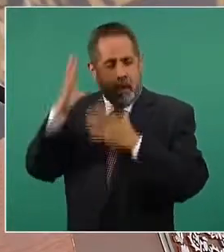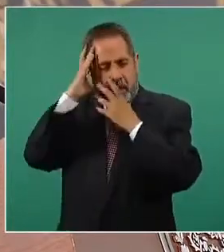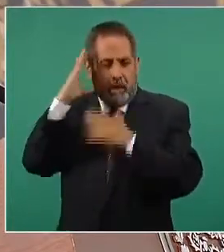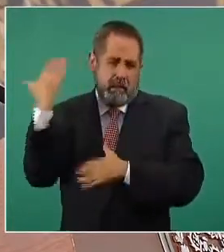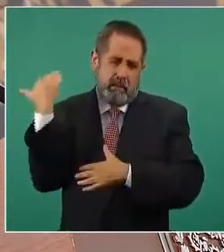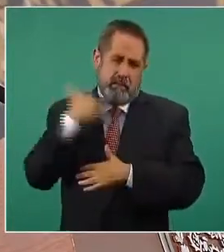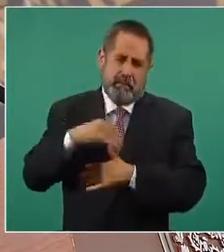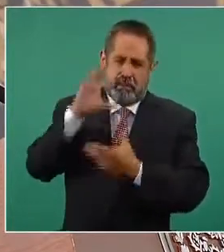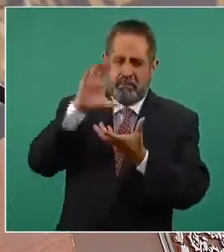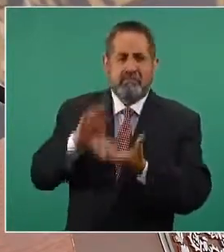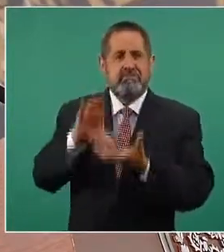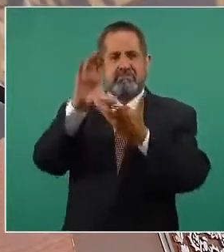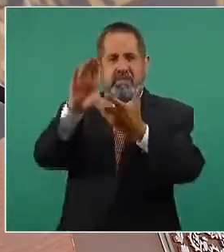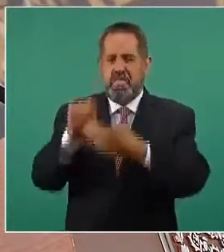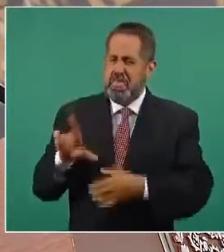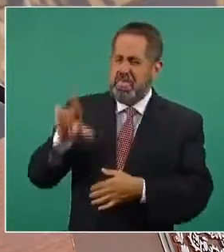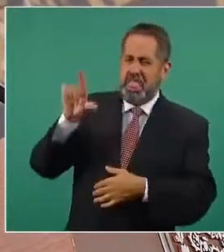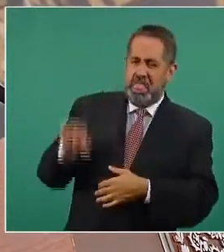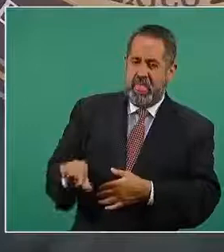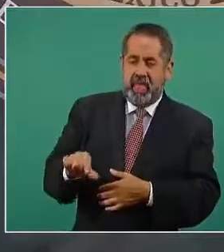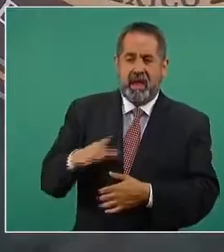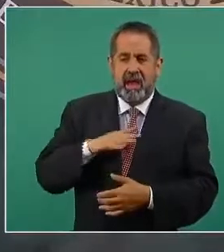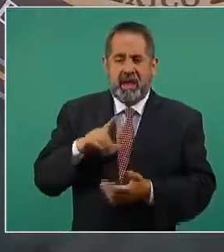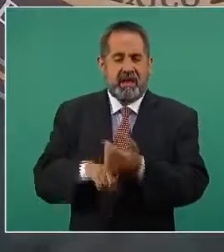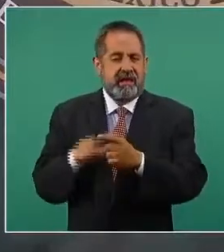decapitados y humillados.